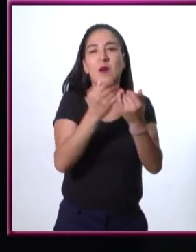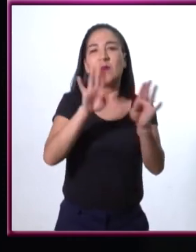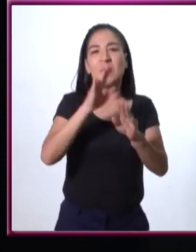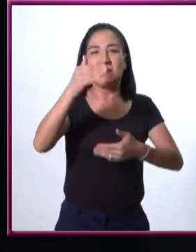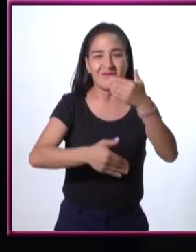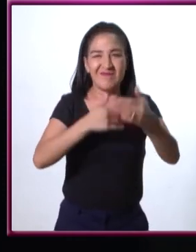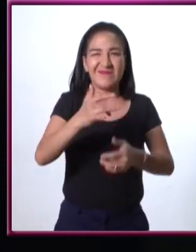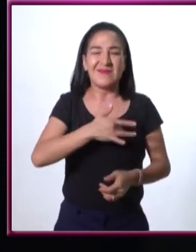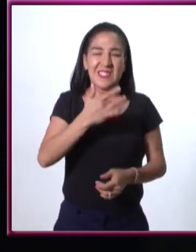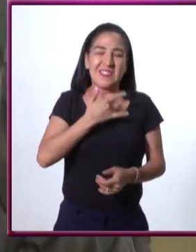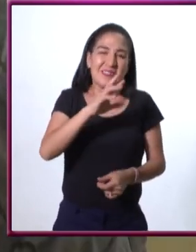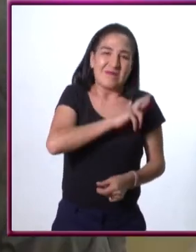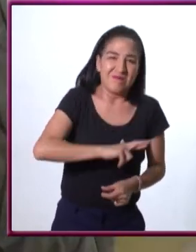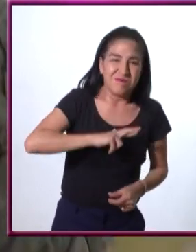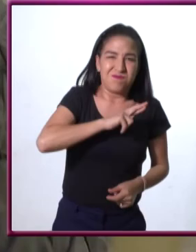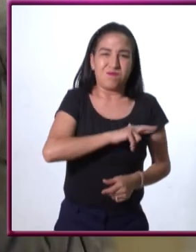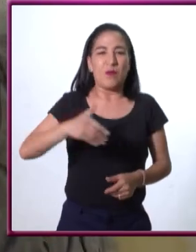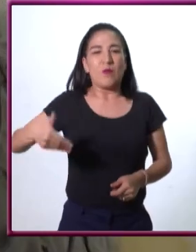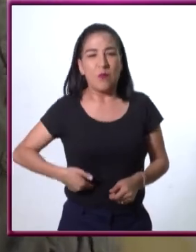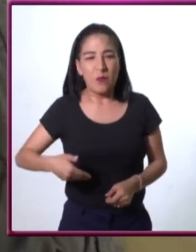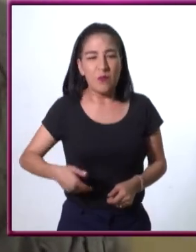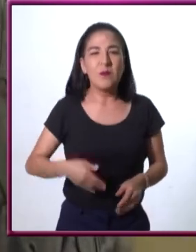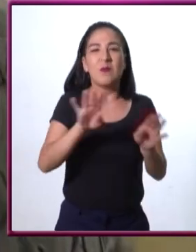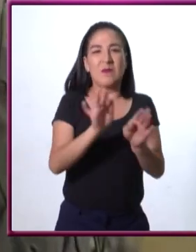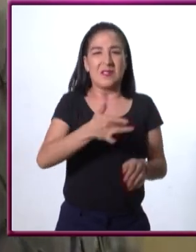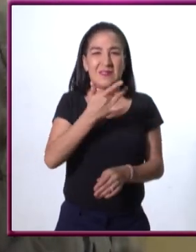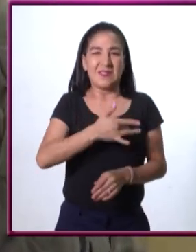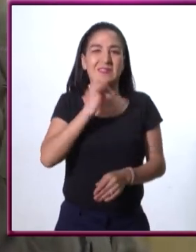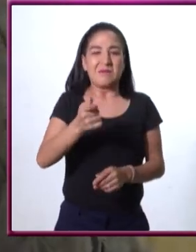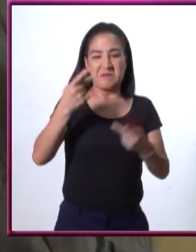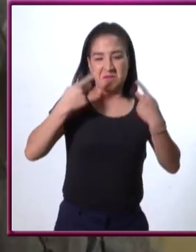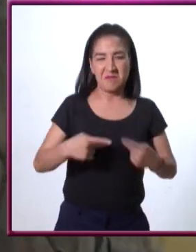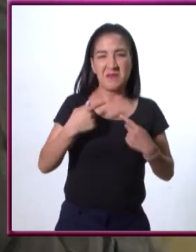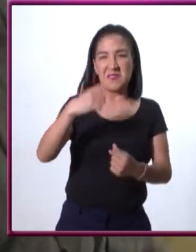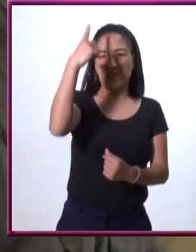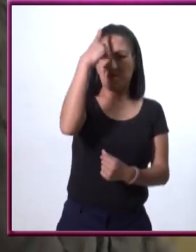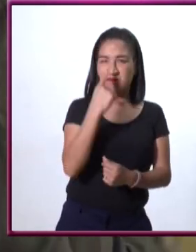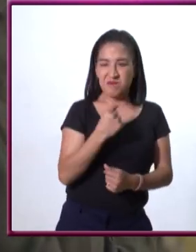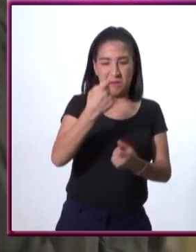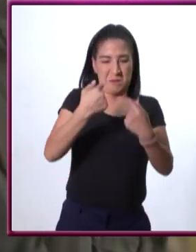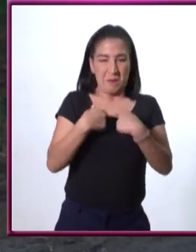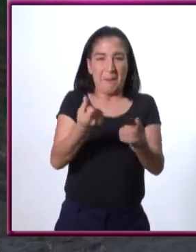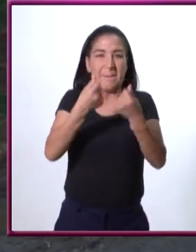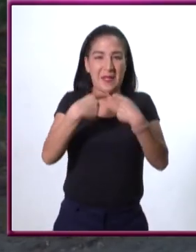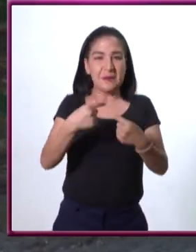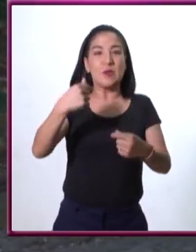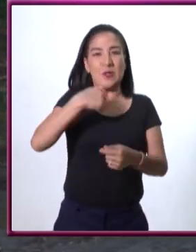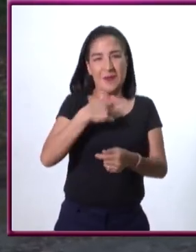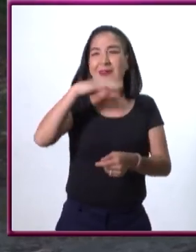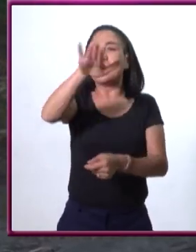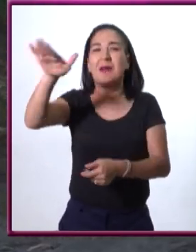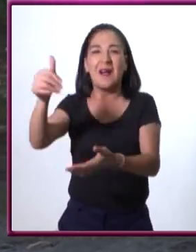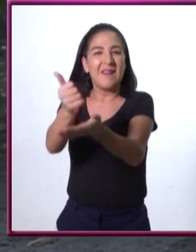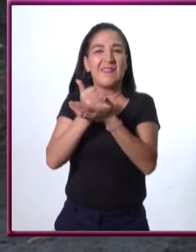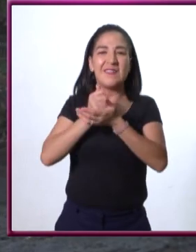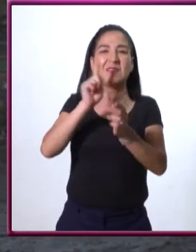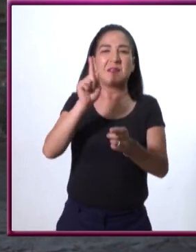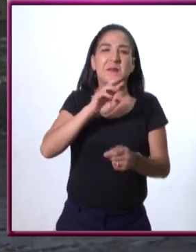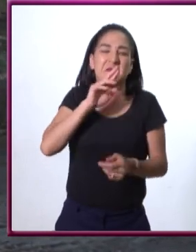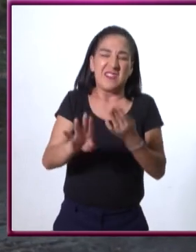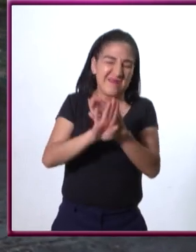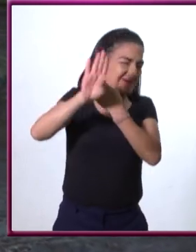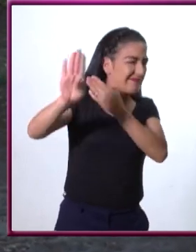experimentando remordimiento. Nos hace sentir personas poco dignas y en vez de expresarnos y pedir ayuda, nos aísla de nuestros amigos y